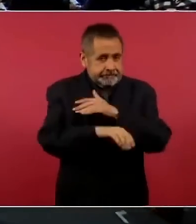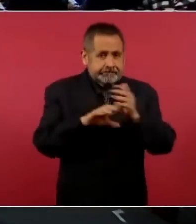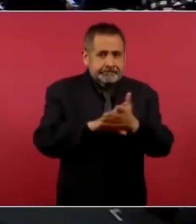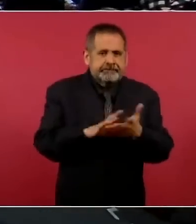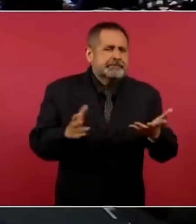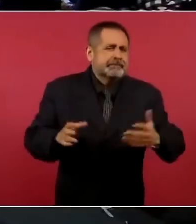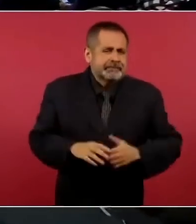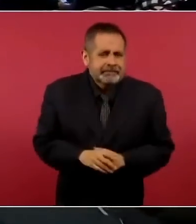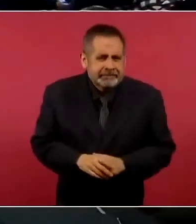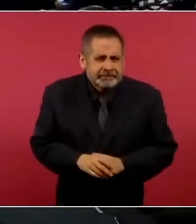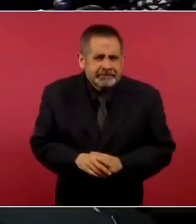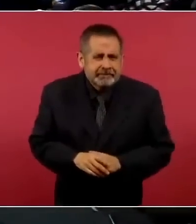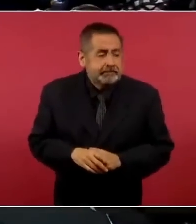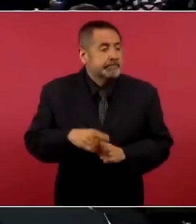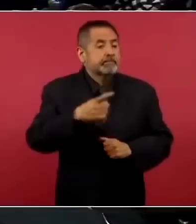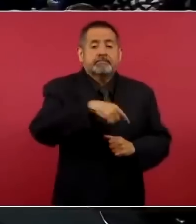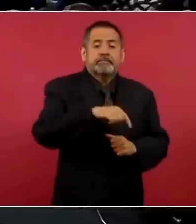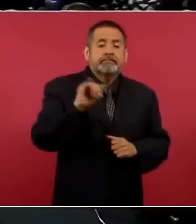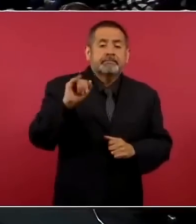Pero ¿qué dictaminaron?